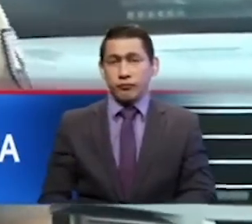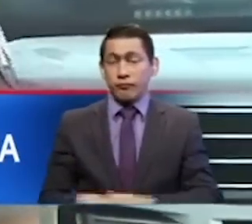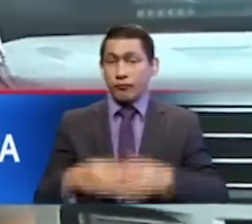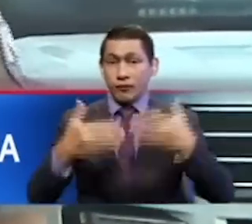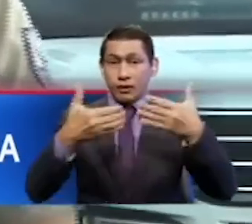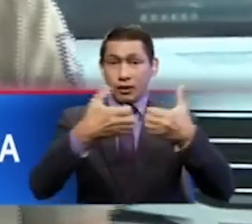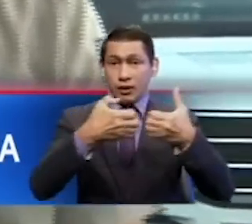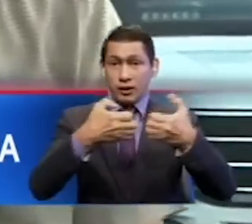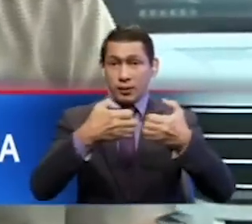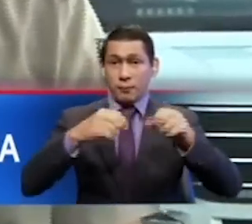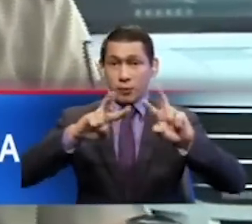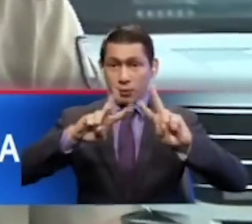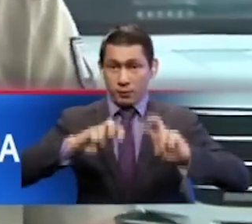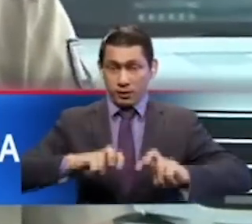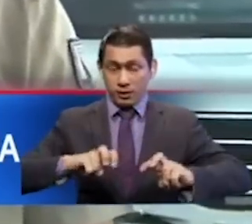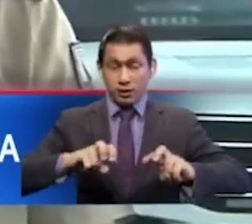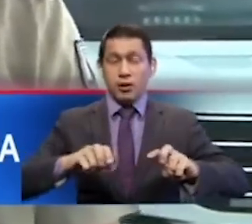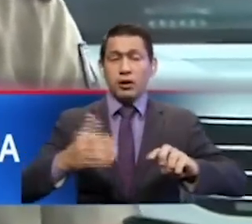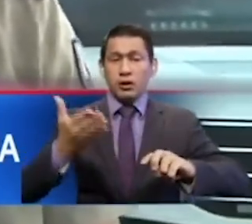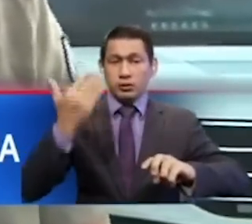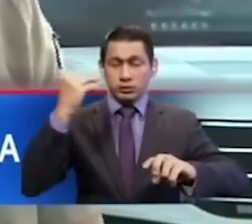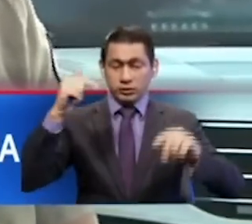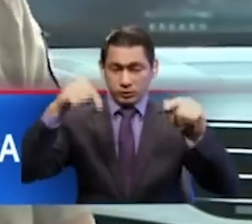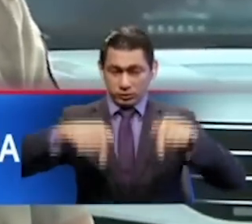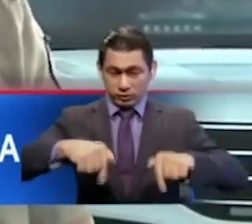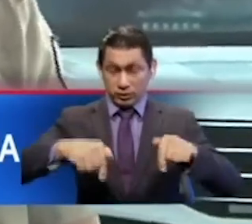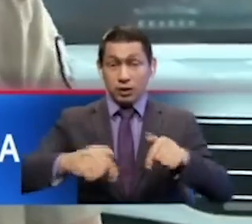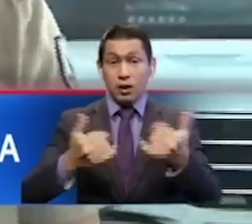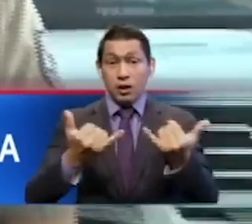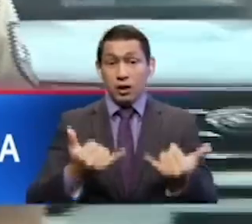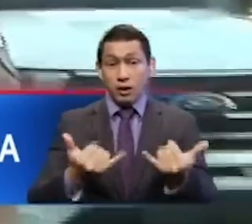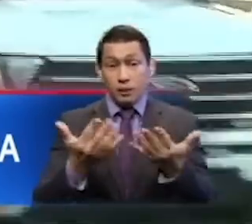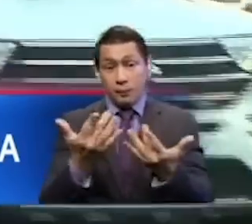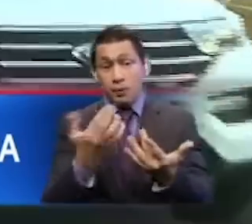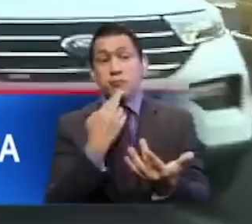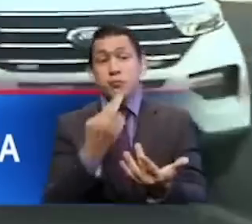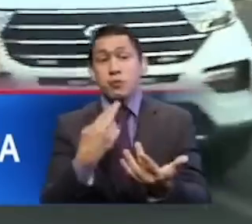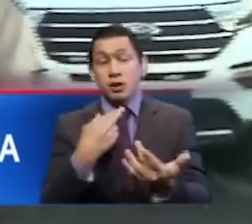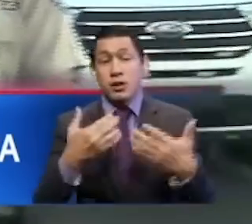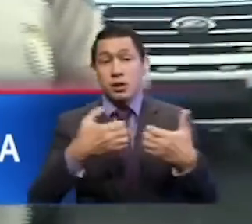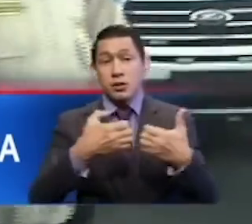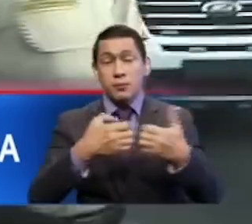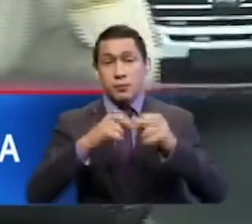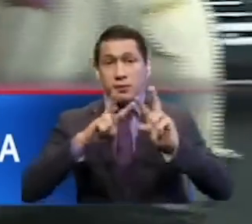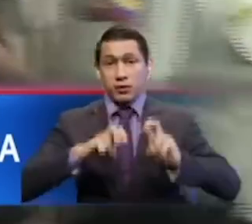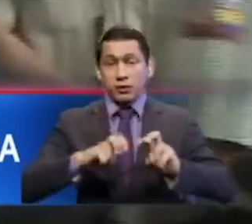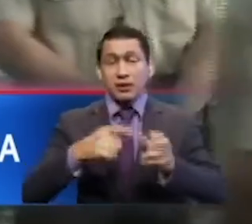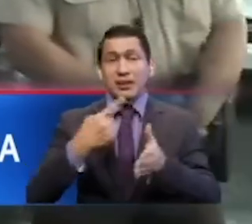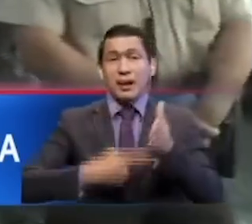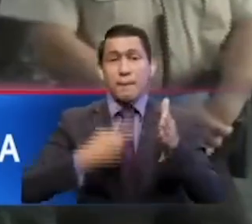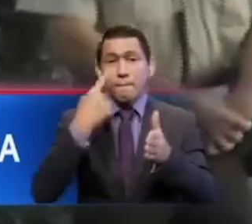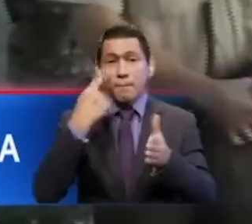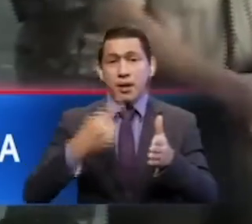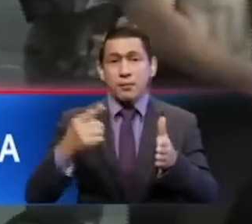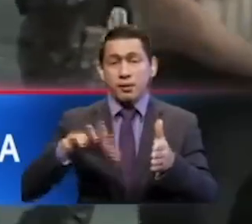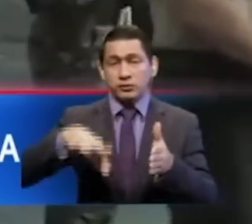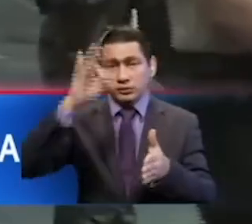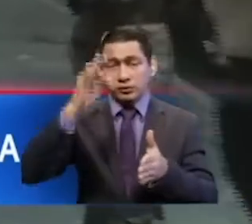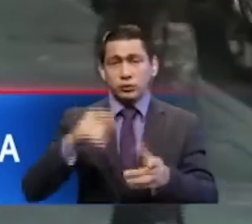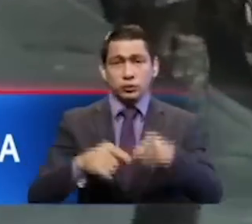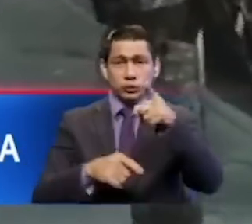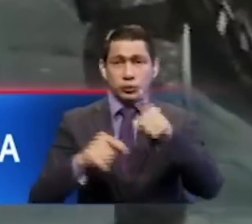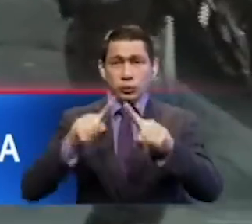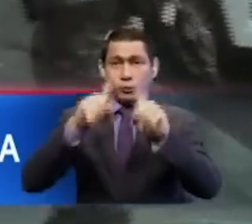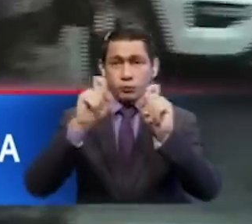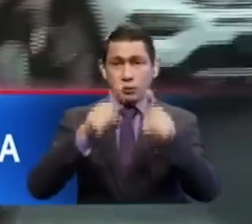está haciendo el levantamiento. Ya vamos a ver cuántos indicios se levantaron. Muchísimas gracias, general. Es importante mencionar. Es importante también, Gisela. Tenemos una pregunta